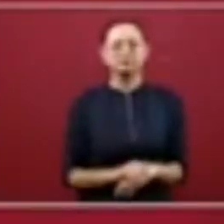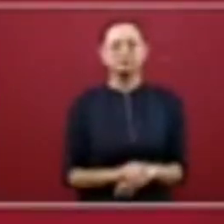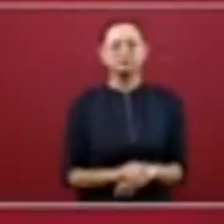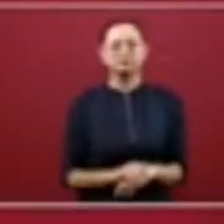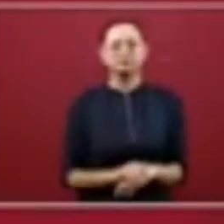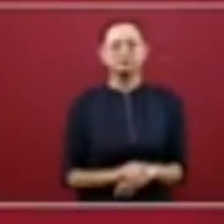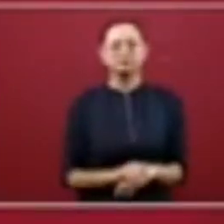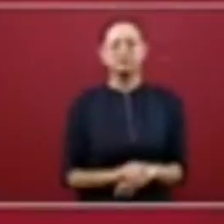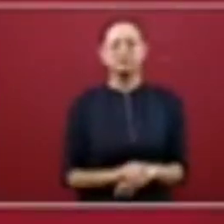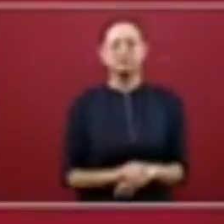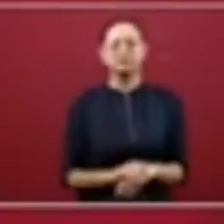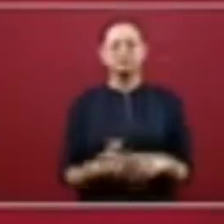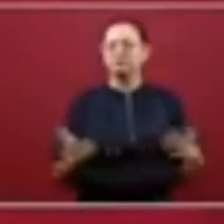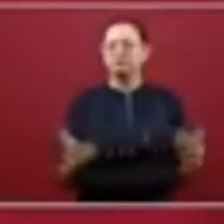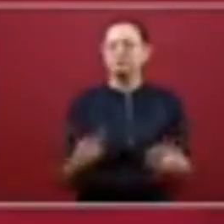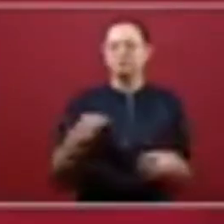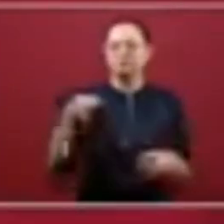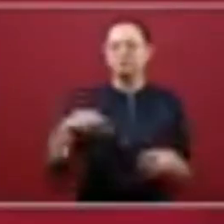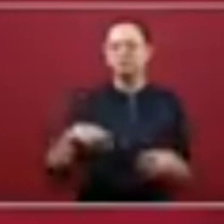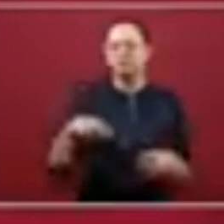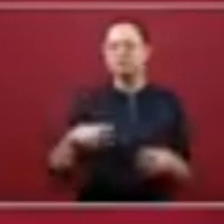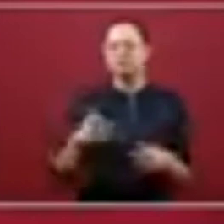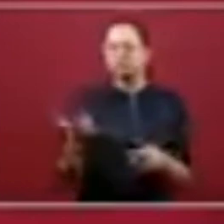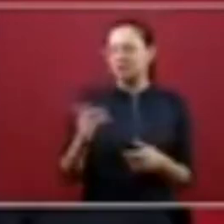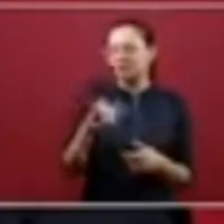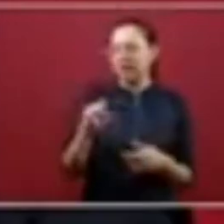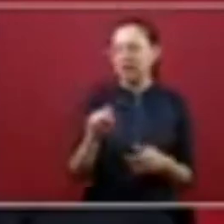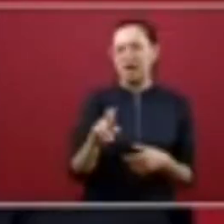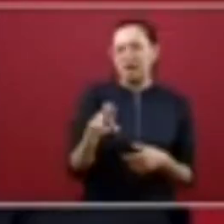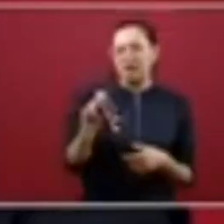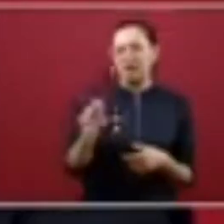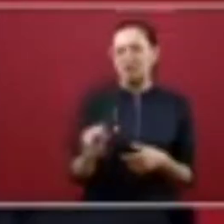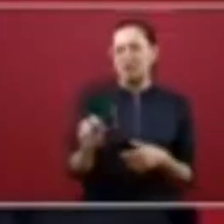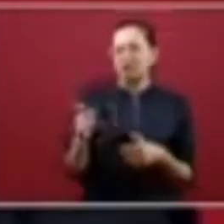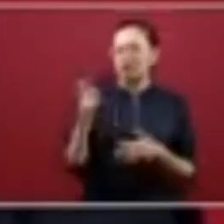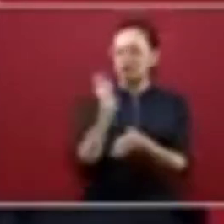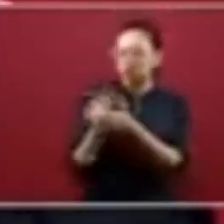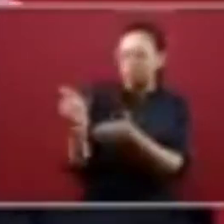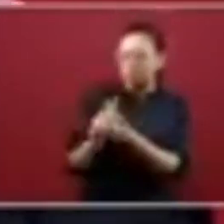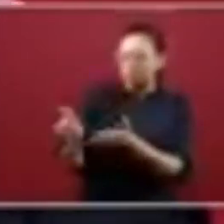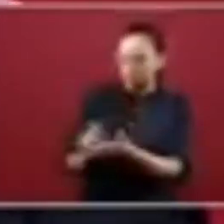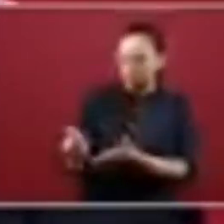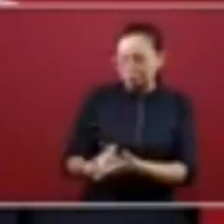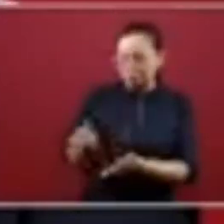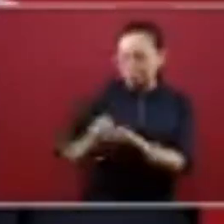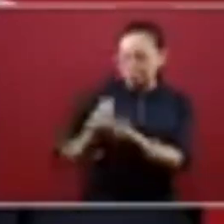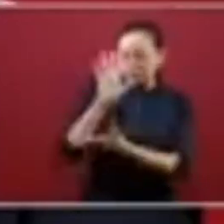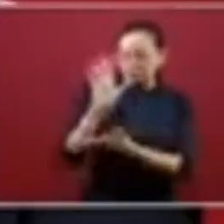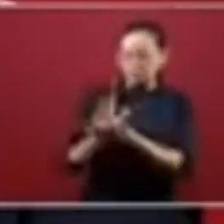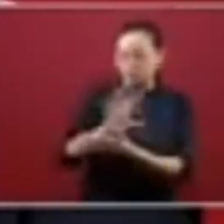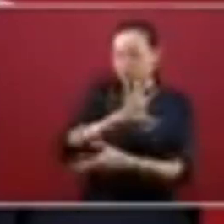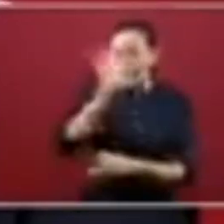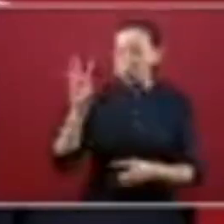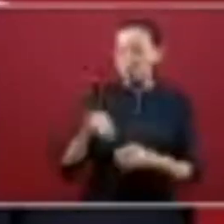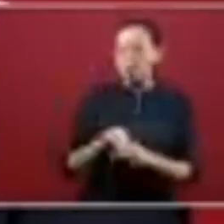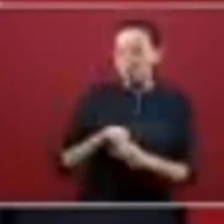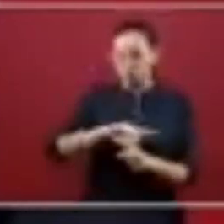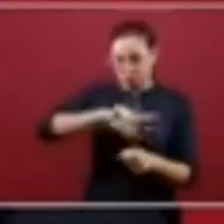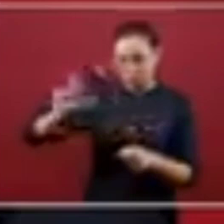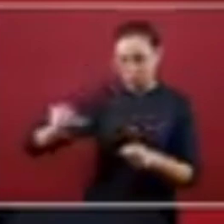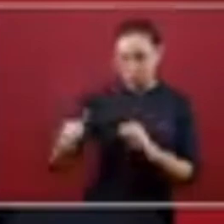aquí con Jesús Ramírez te tomamos todos los datos y te van a buscar de